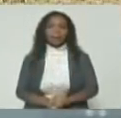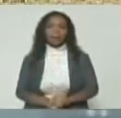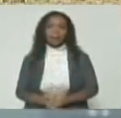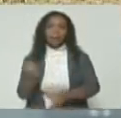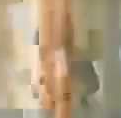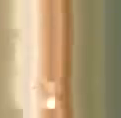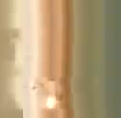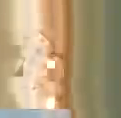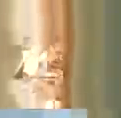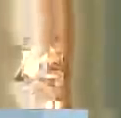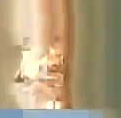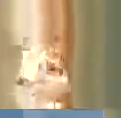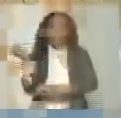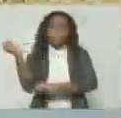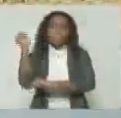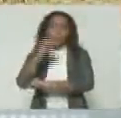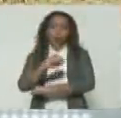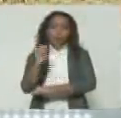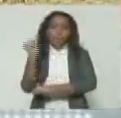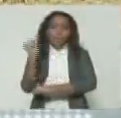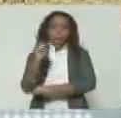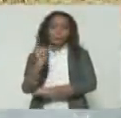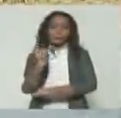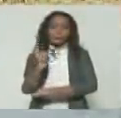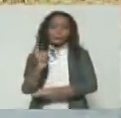Venceremos, venceremos, venceremos.